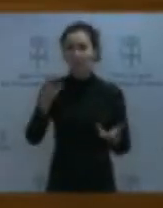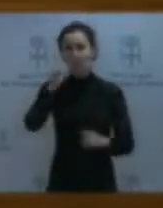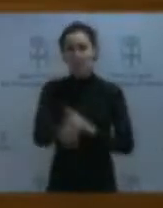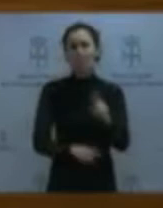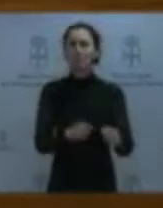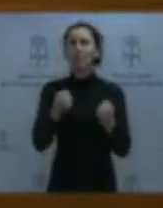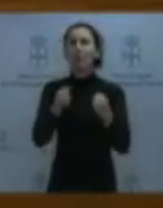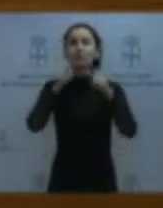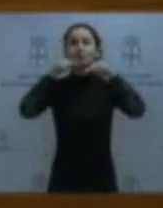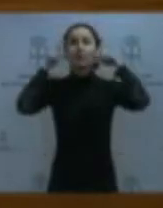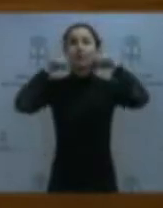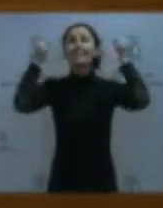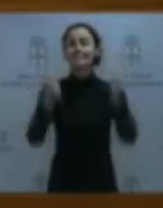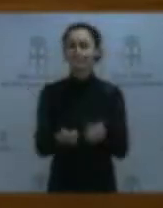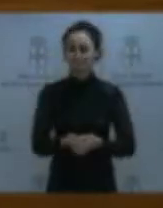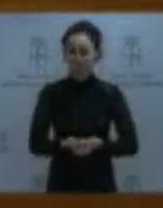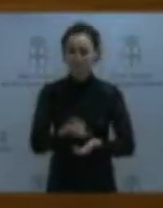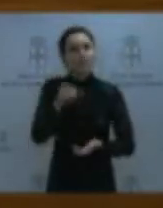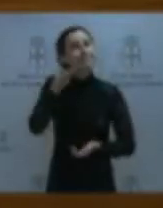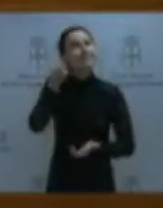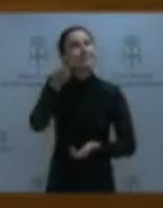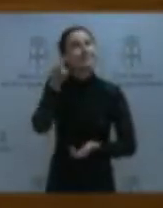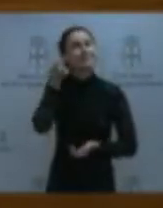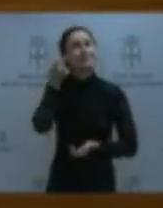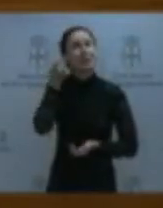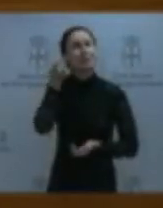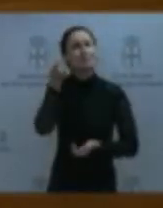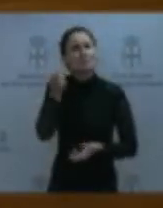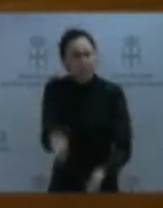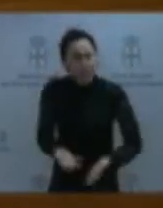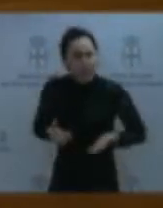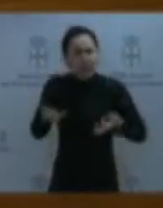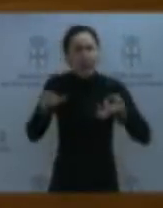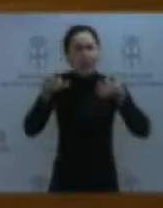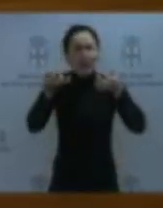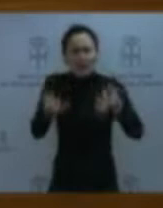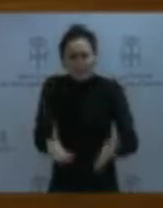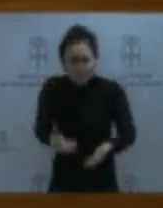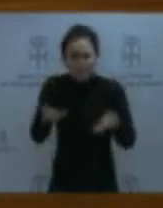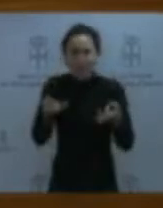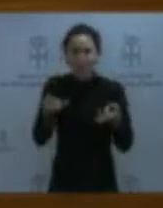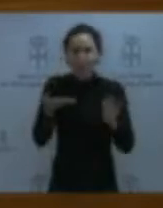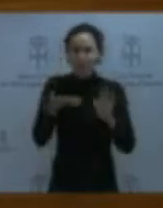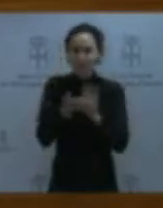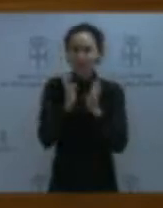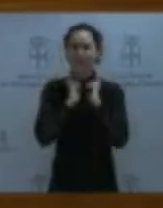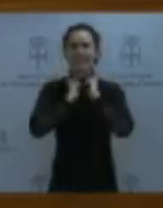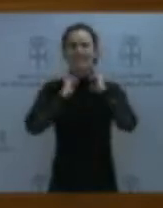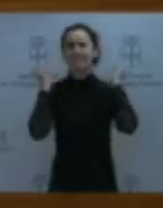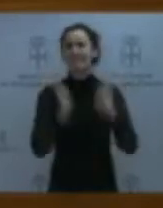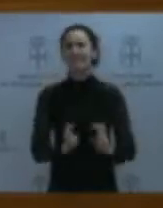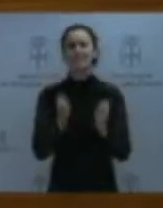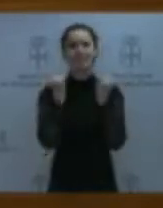la sonrisa. Sonreír constantemente era uno de los factores que más estrés